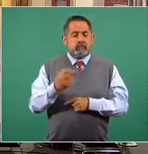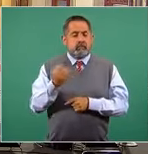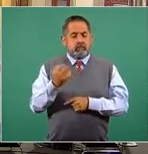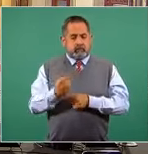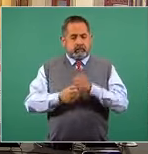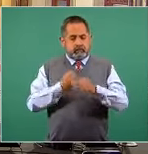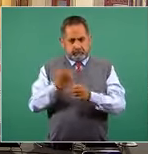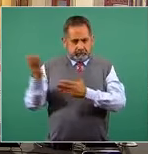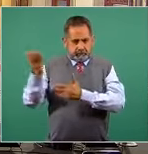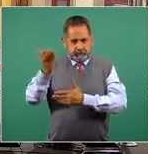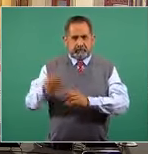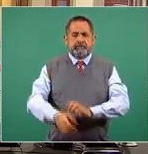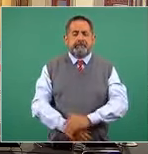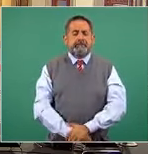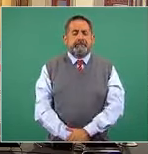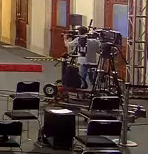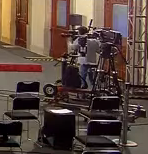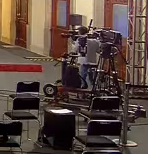este año. Por favor.